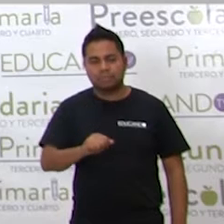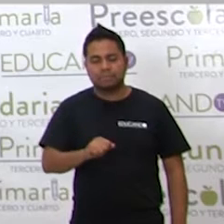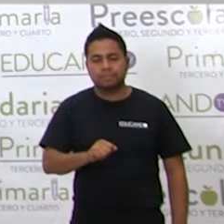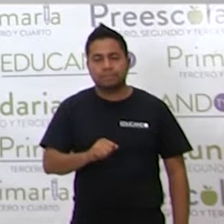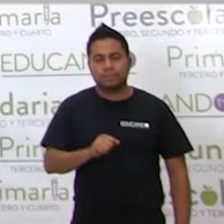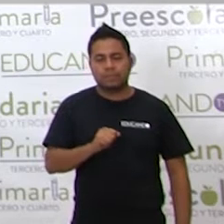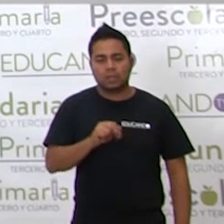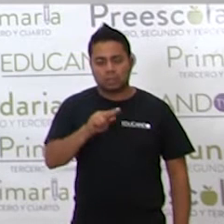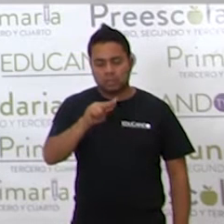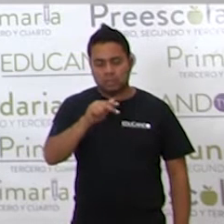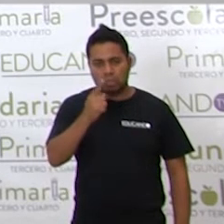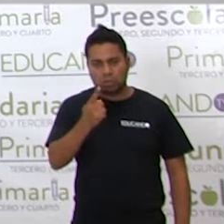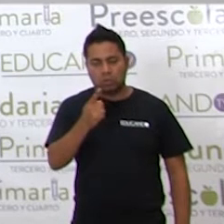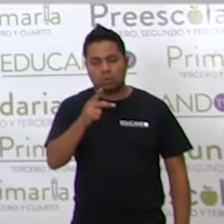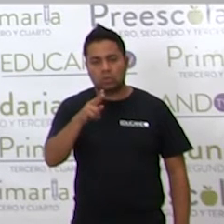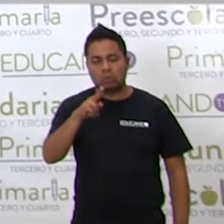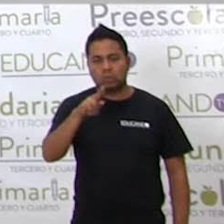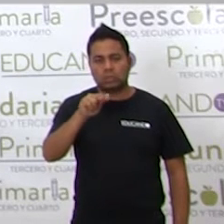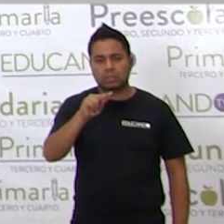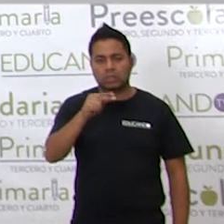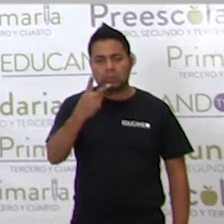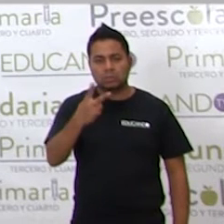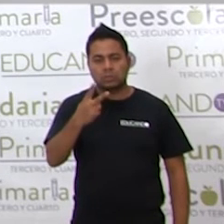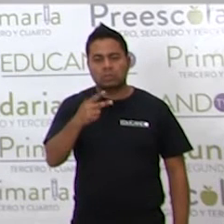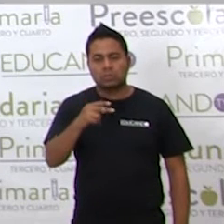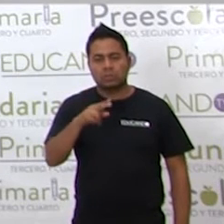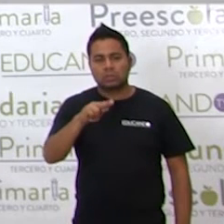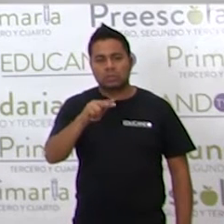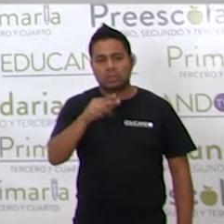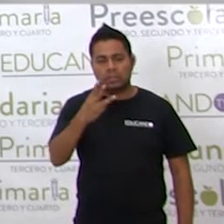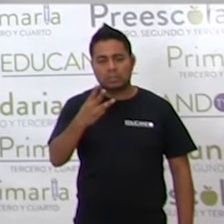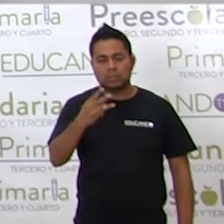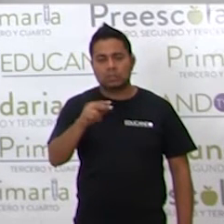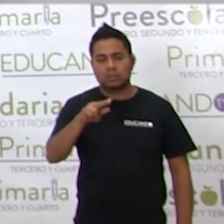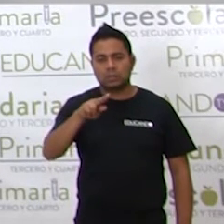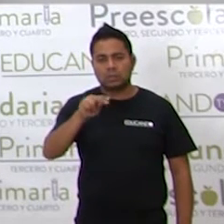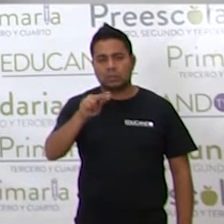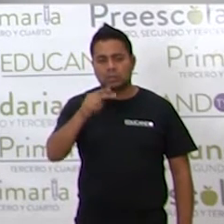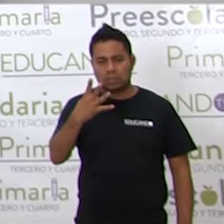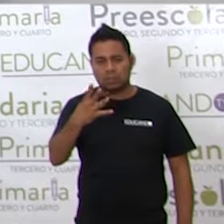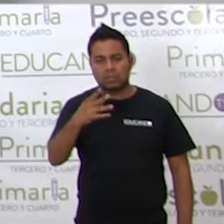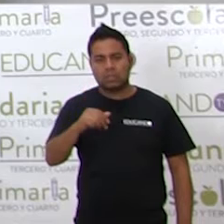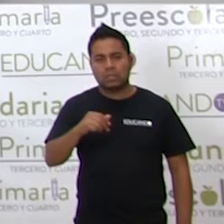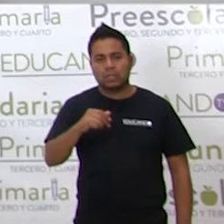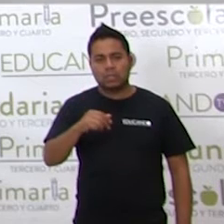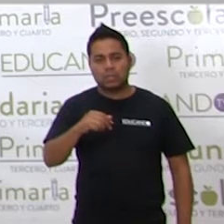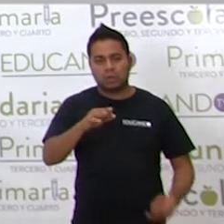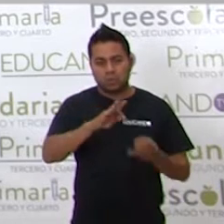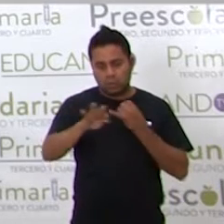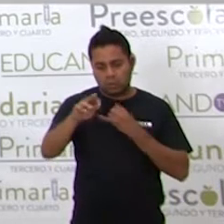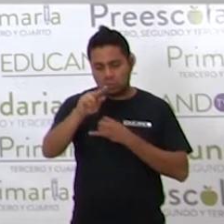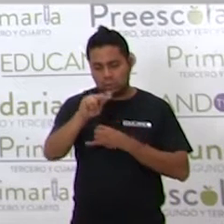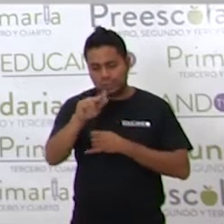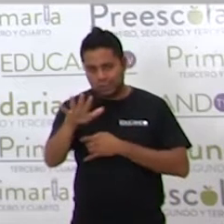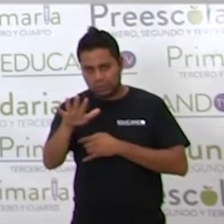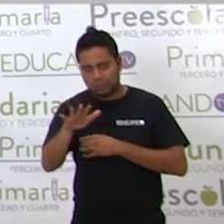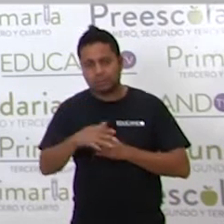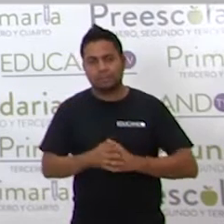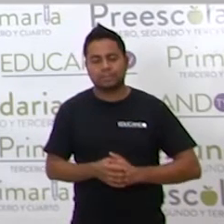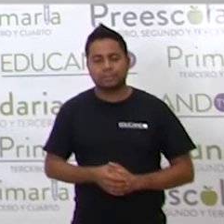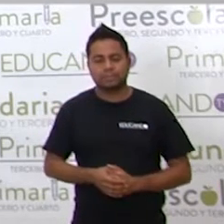80, 81, 82, 83, 84 y